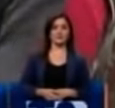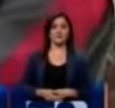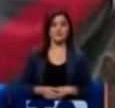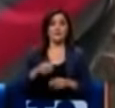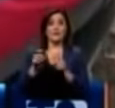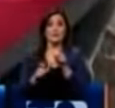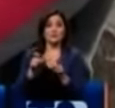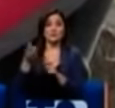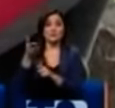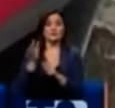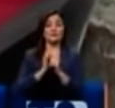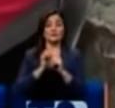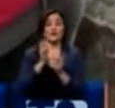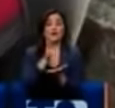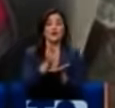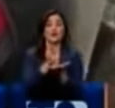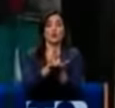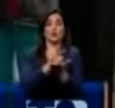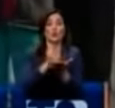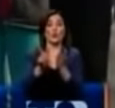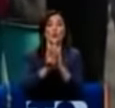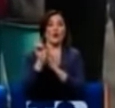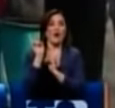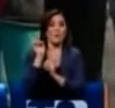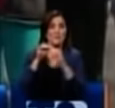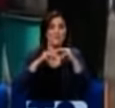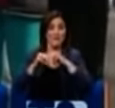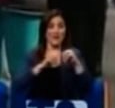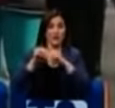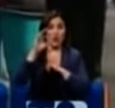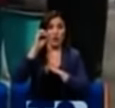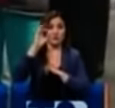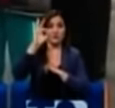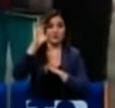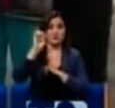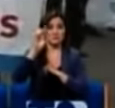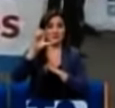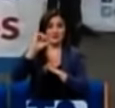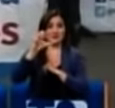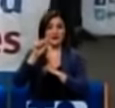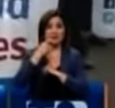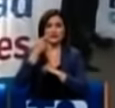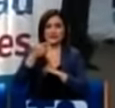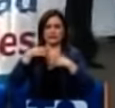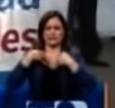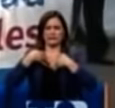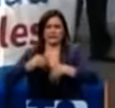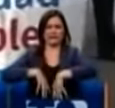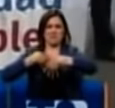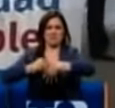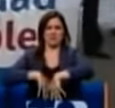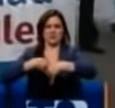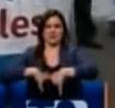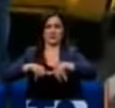llegaron hasta la estación de buses de La Ofelia en el norte de Quito aseguraron que continuarán con este tipo de manifestaciones hasta que el municipio